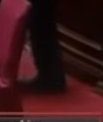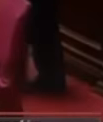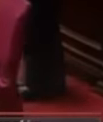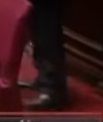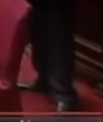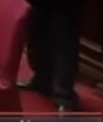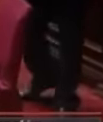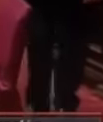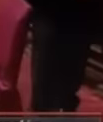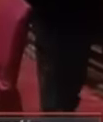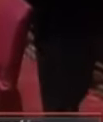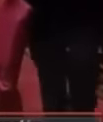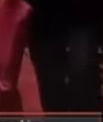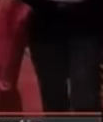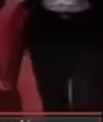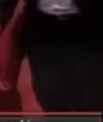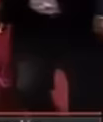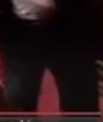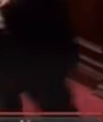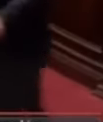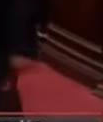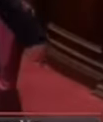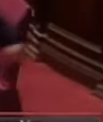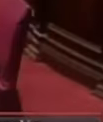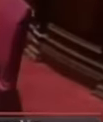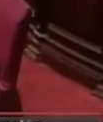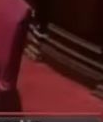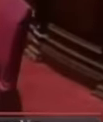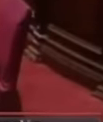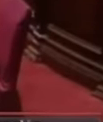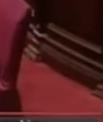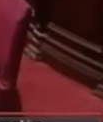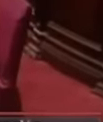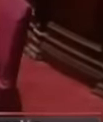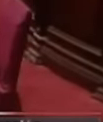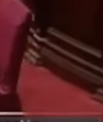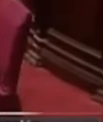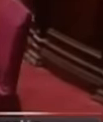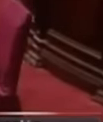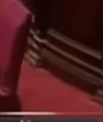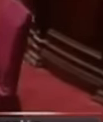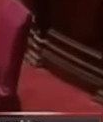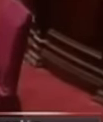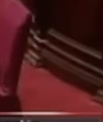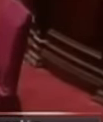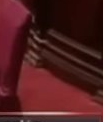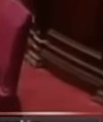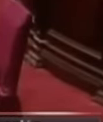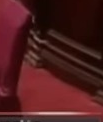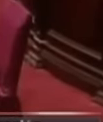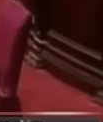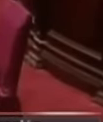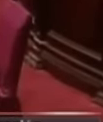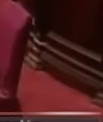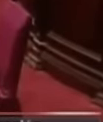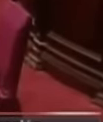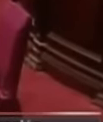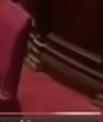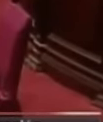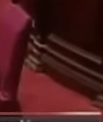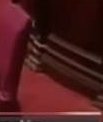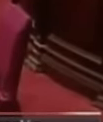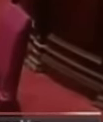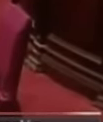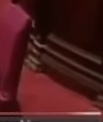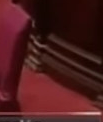quiere comprar algo a una empresa que solamente ella lo vende va a tener que pagar esos precios va a tener que pagar esos precios y aquí